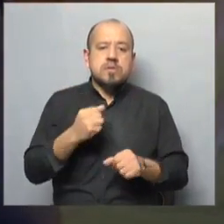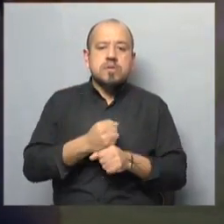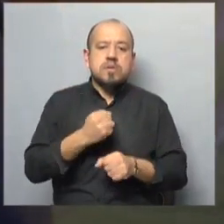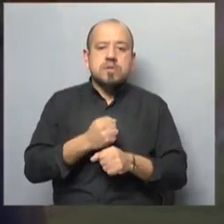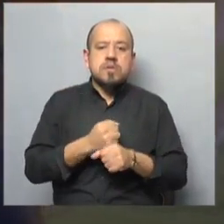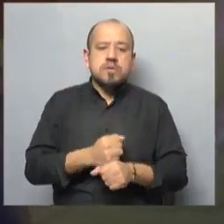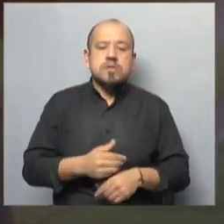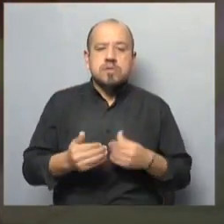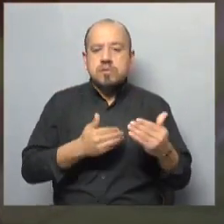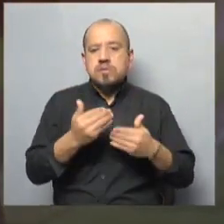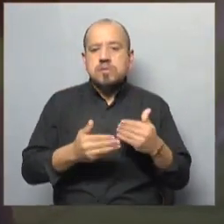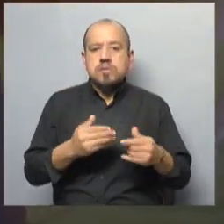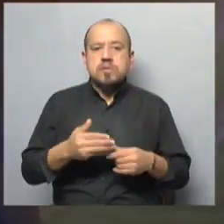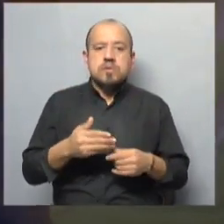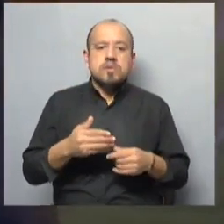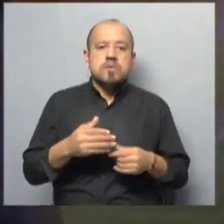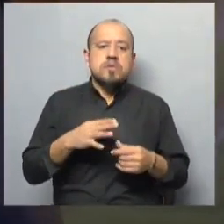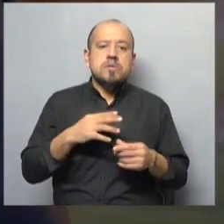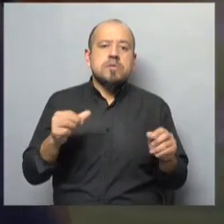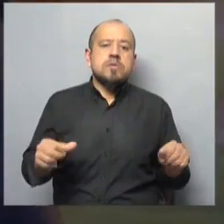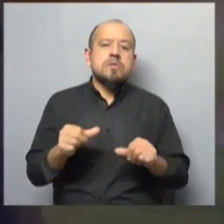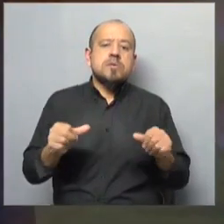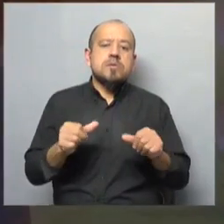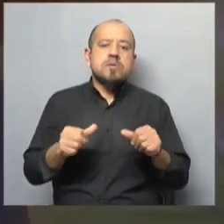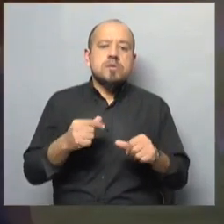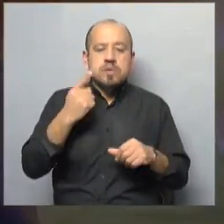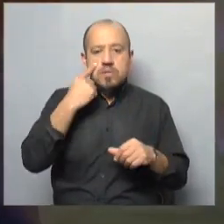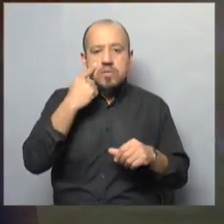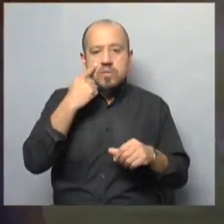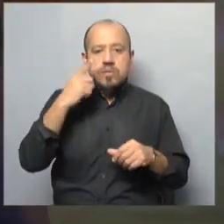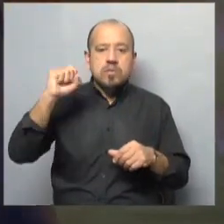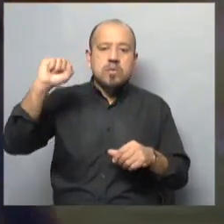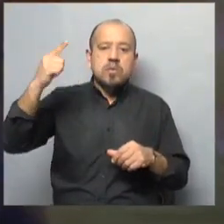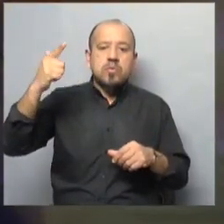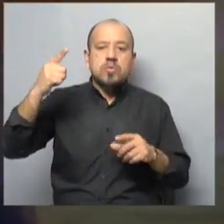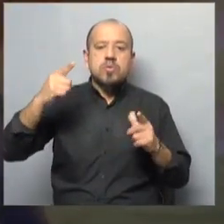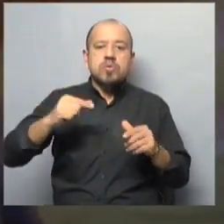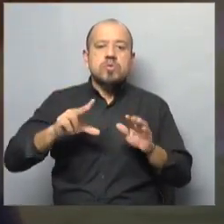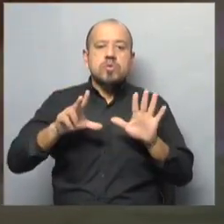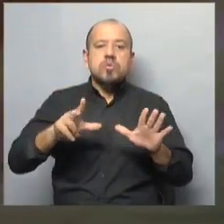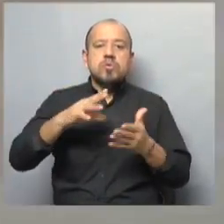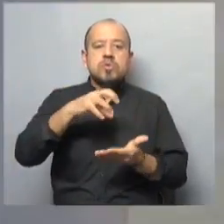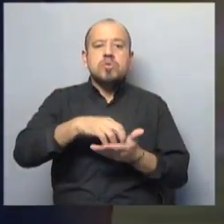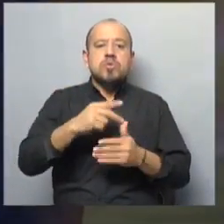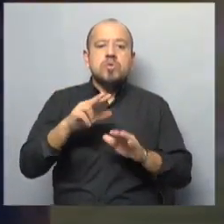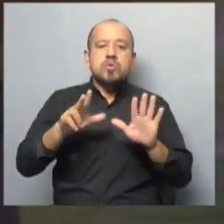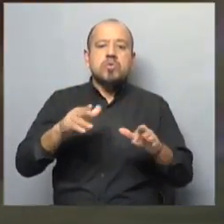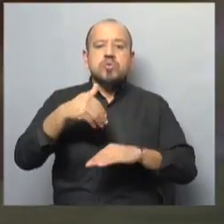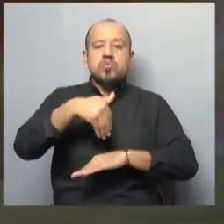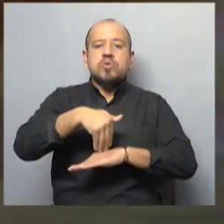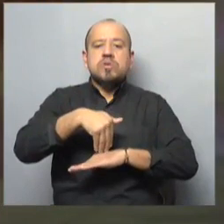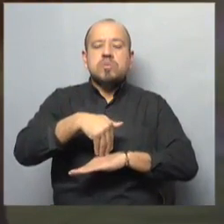dinámico y participativo, se va a hacer pruebas lumínicas en estos 8 lugares, porque son 8 municipios, ¿no? Se eligen